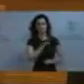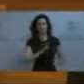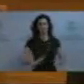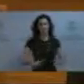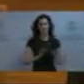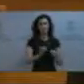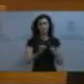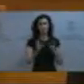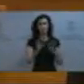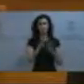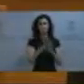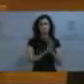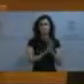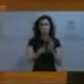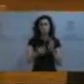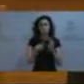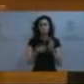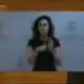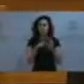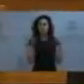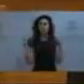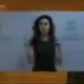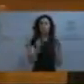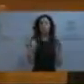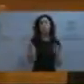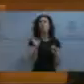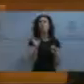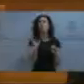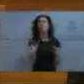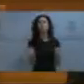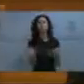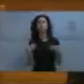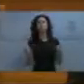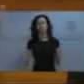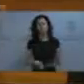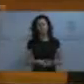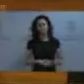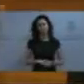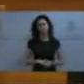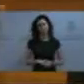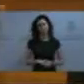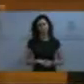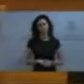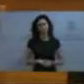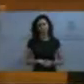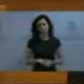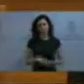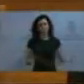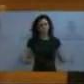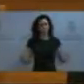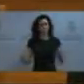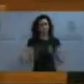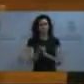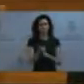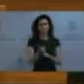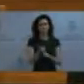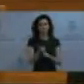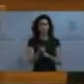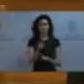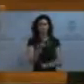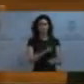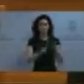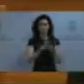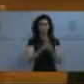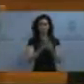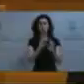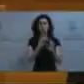famoso marco de actuación integral del Occidente o como sea, no tenemos solucionado el problema del